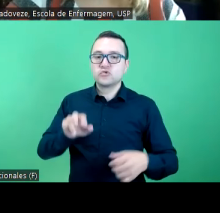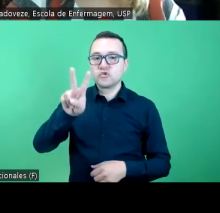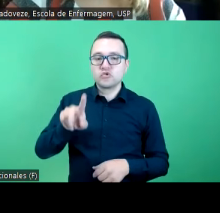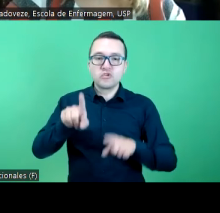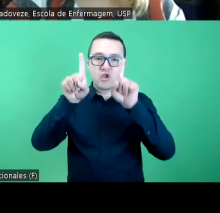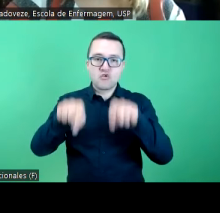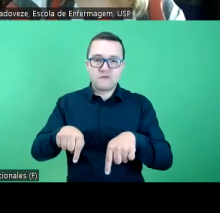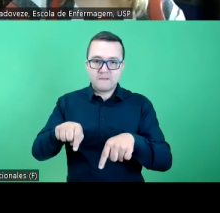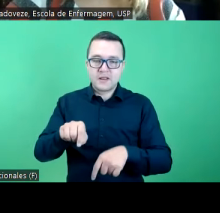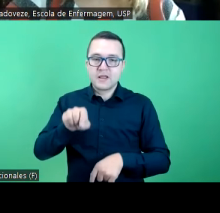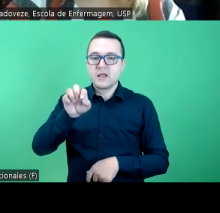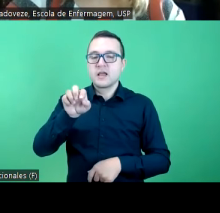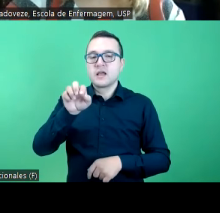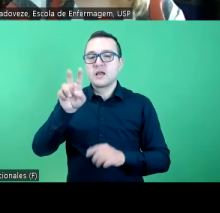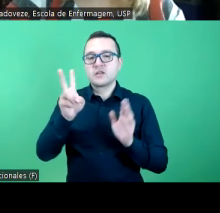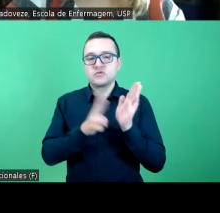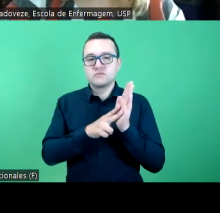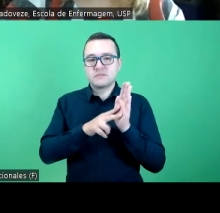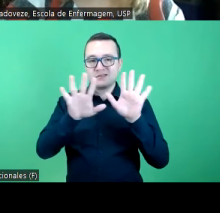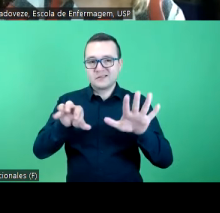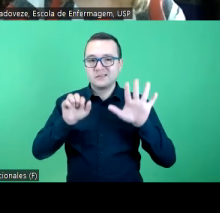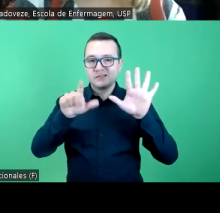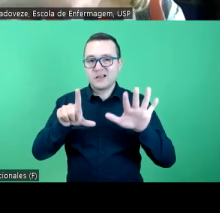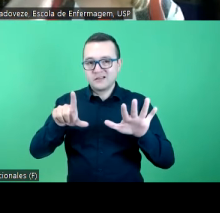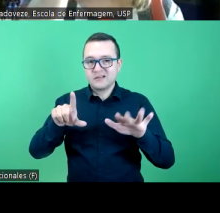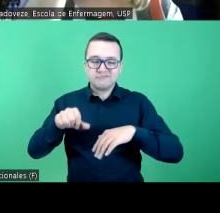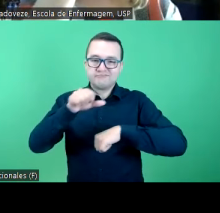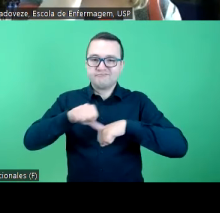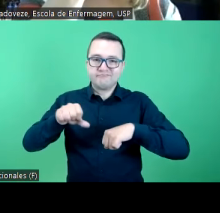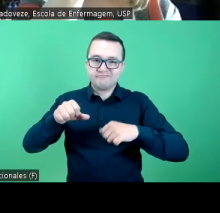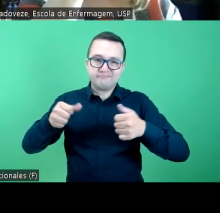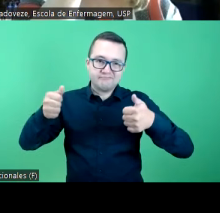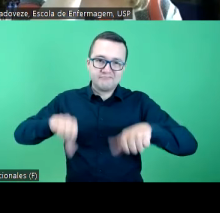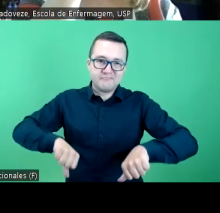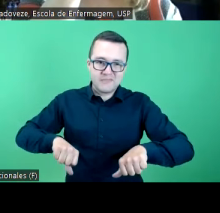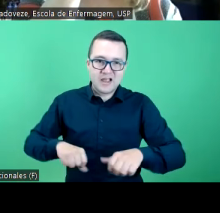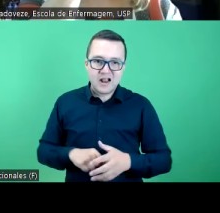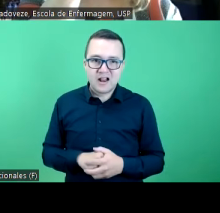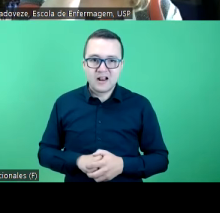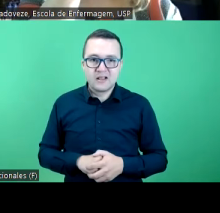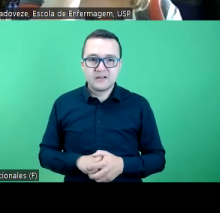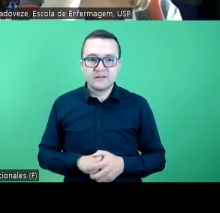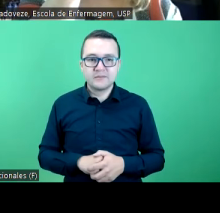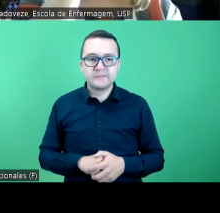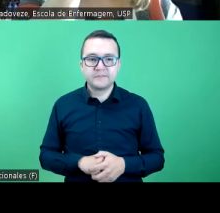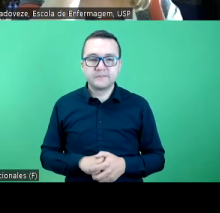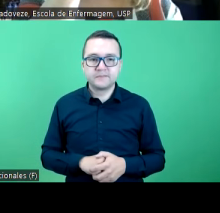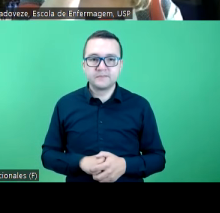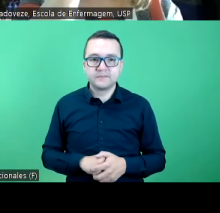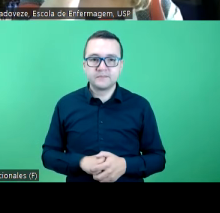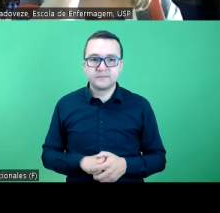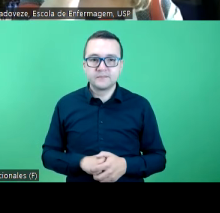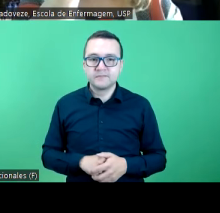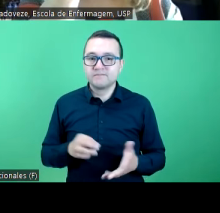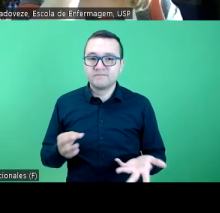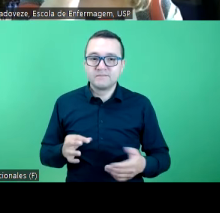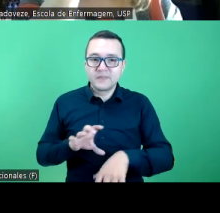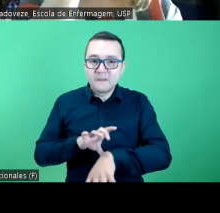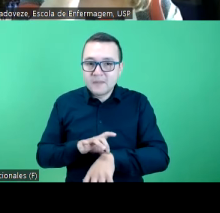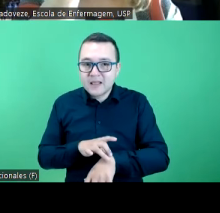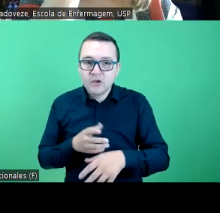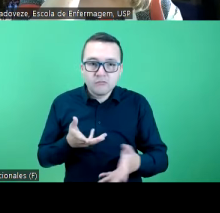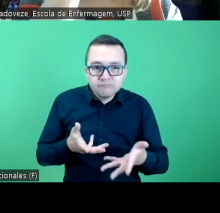praxis. En el primer momento en que a mi hijo le dolió la cabeza, concurrimos al médico. El médico no realizó